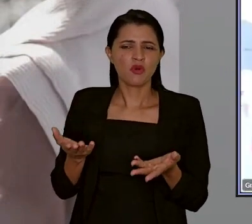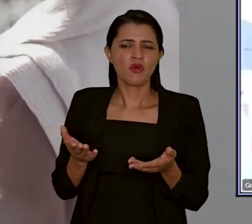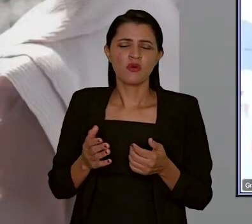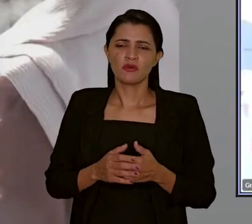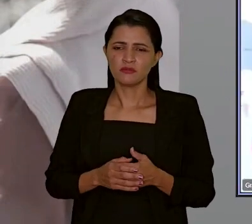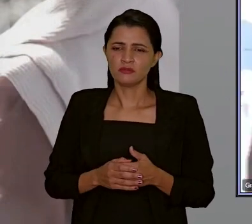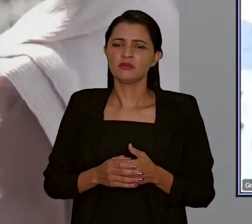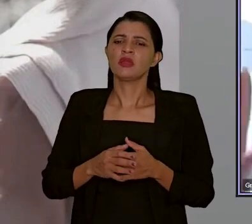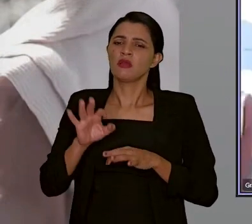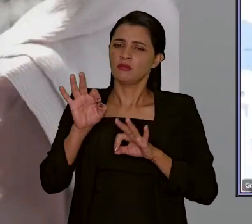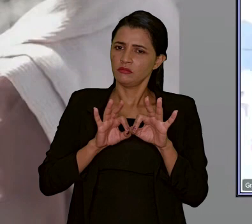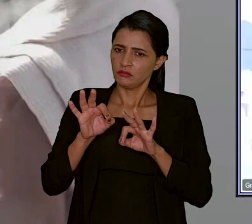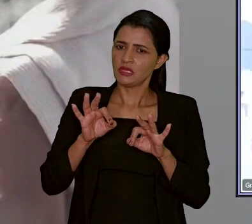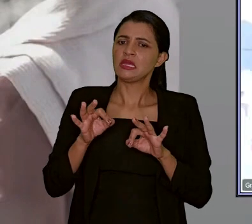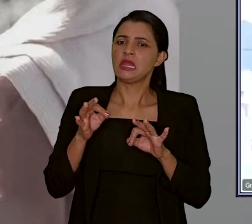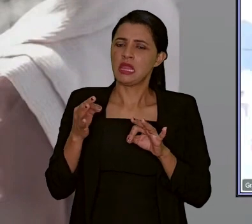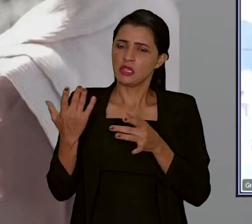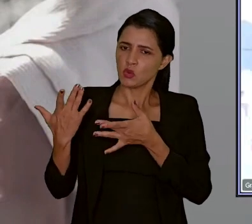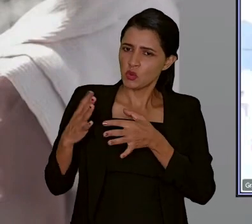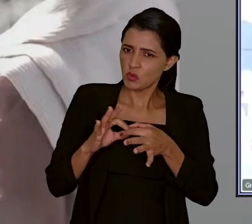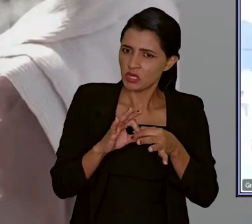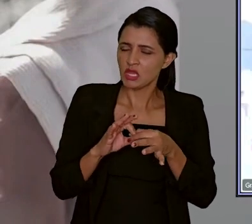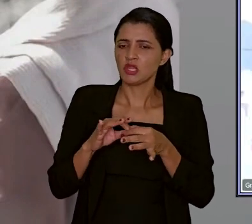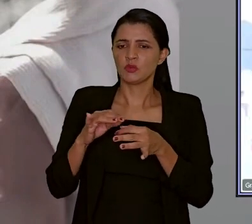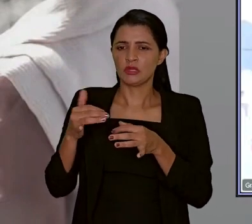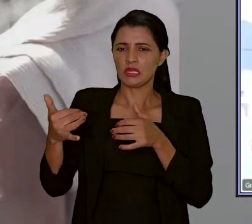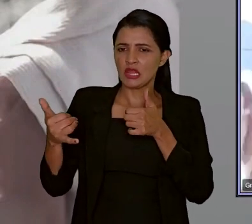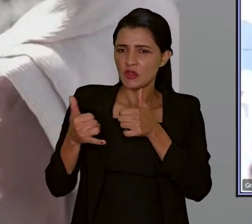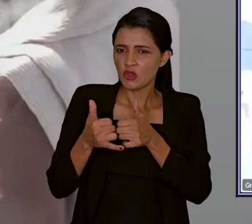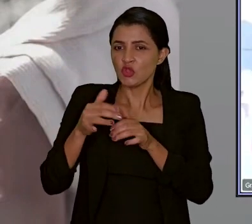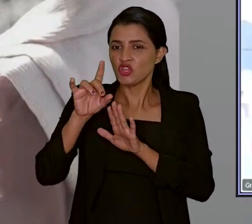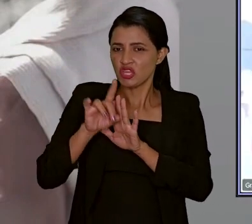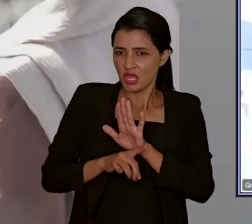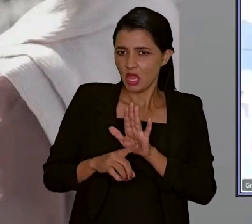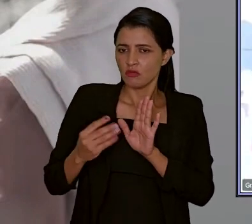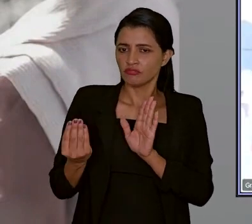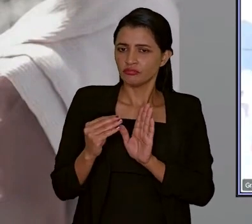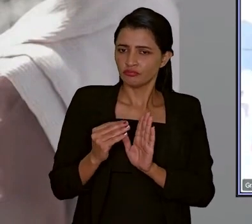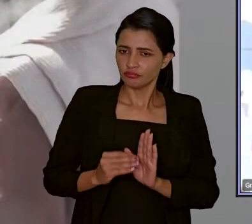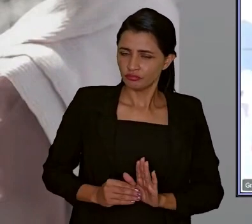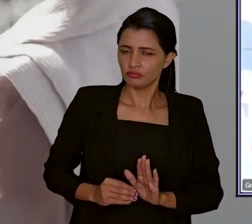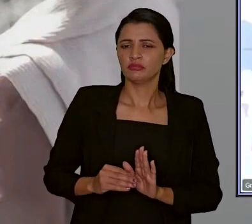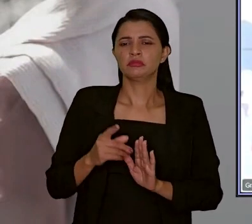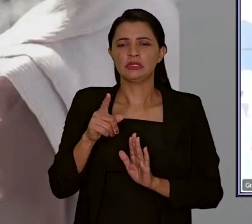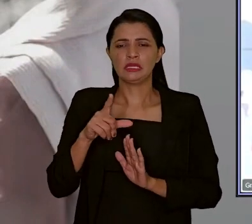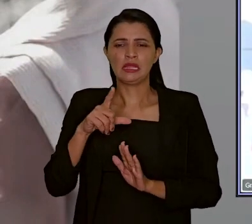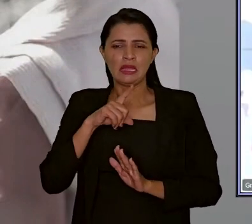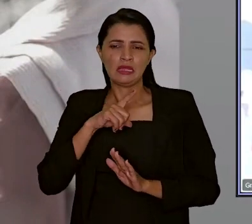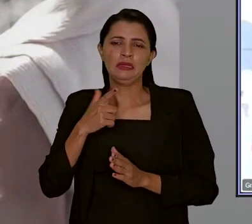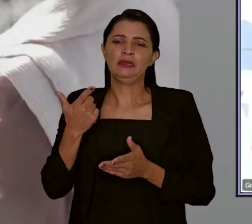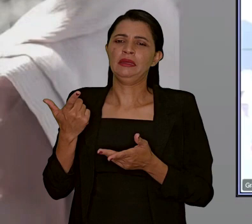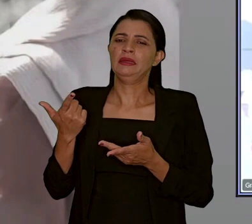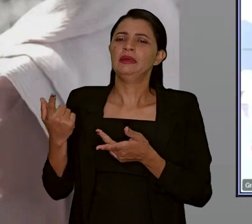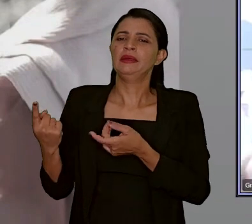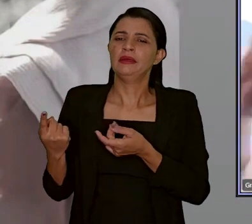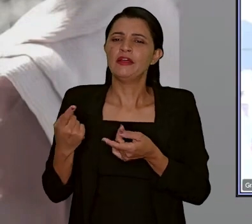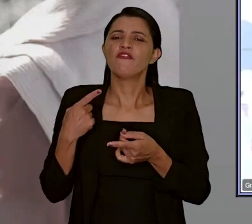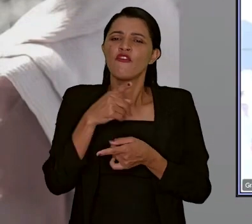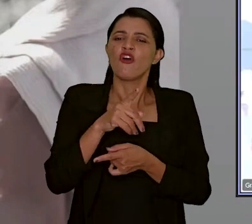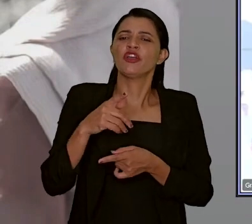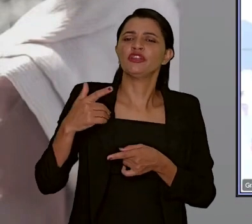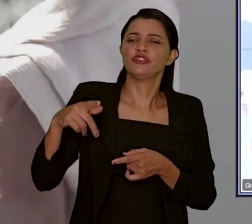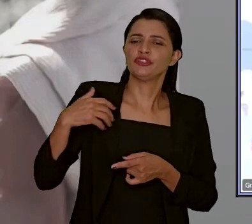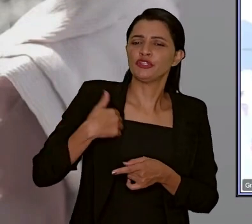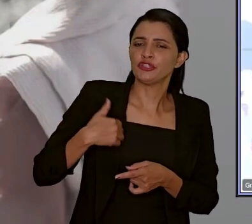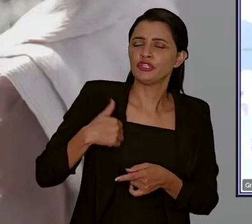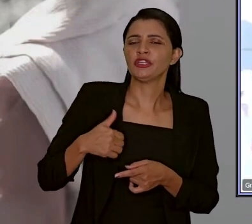un escenario, pusimos 2 teléfonos, ella era la jueza alemana, yo la jueza argentina, en fin,